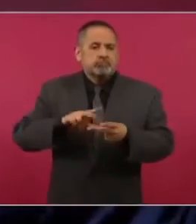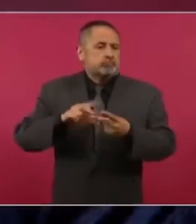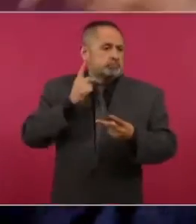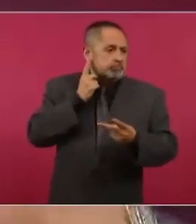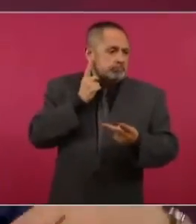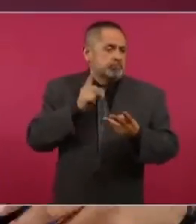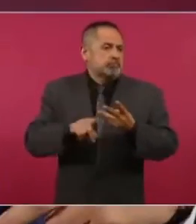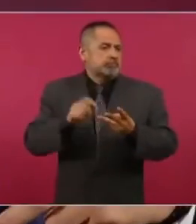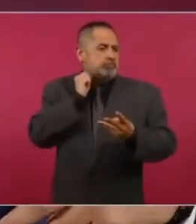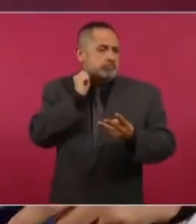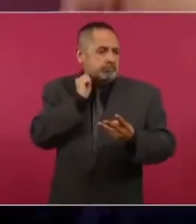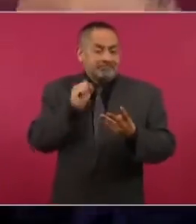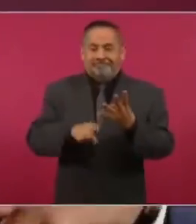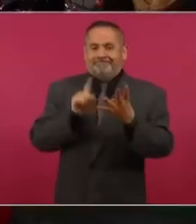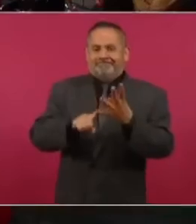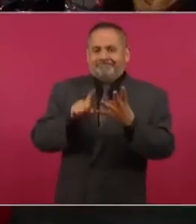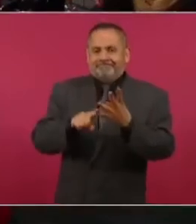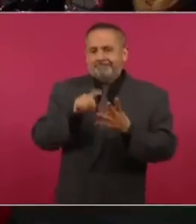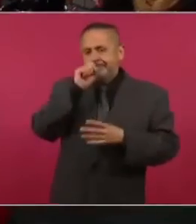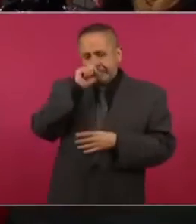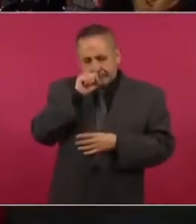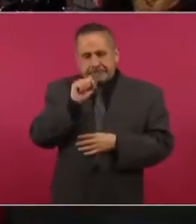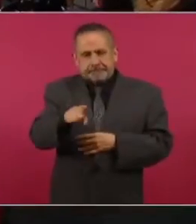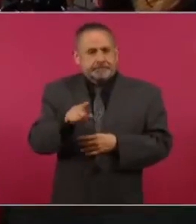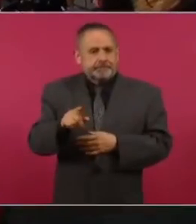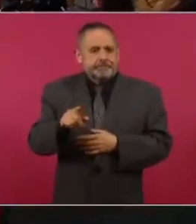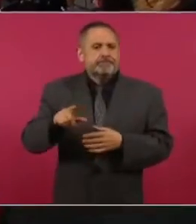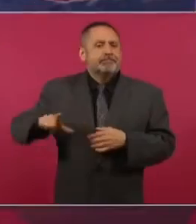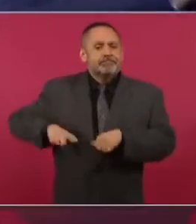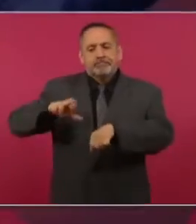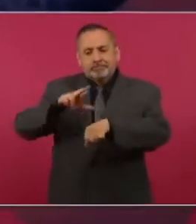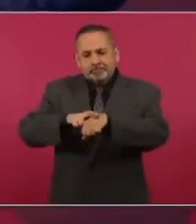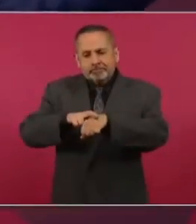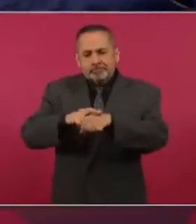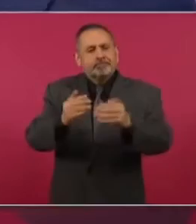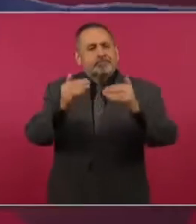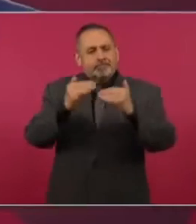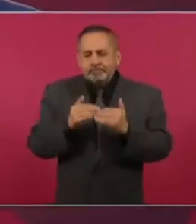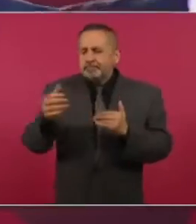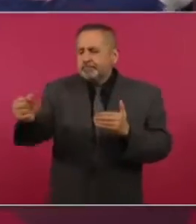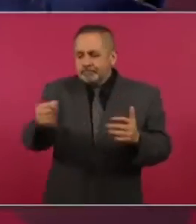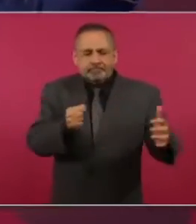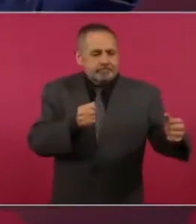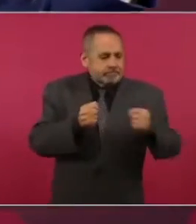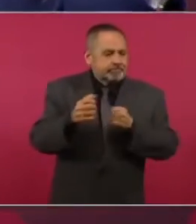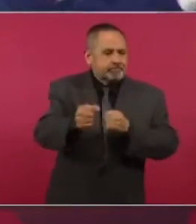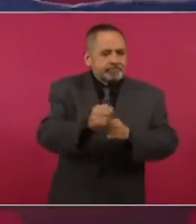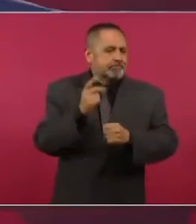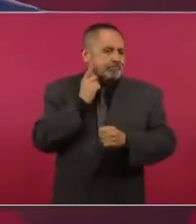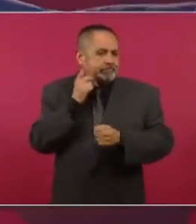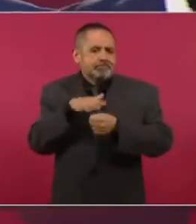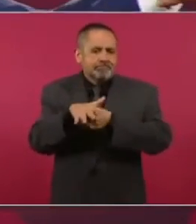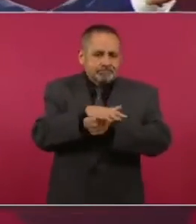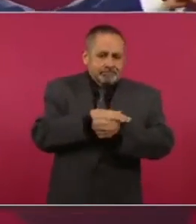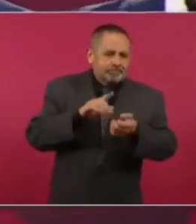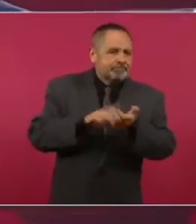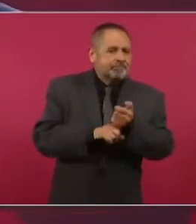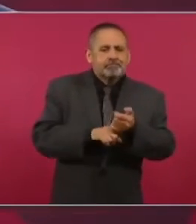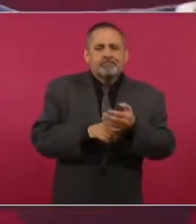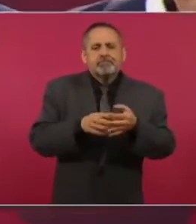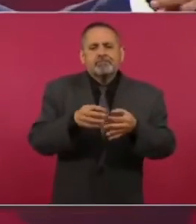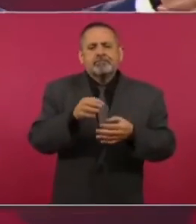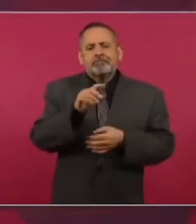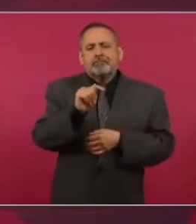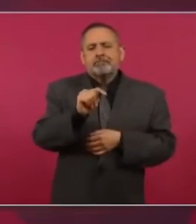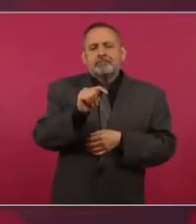senadores, y los gobernadores a los presidentes municipales, diputados locales, Tribunal Superior de Justicia de